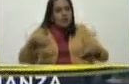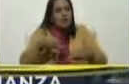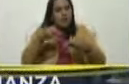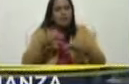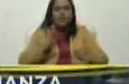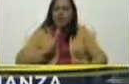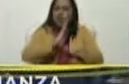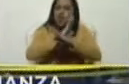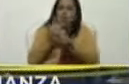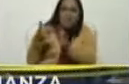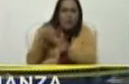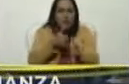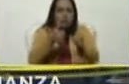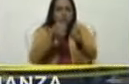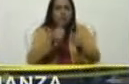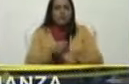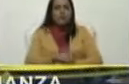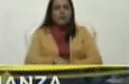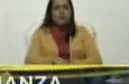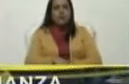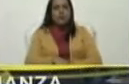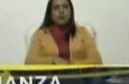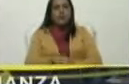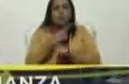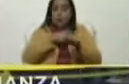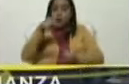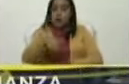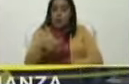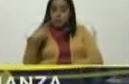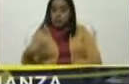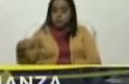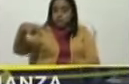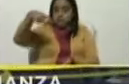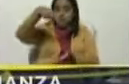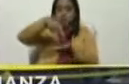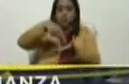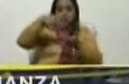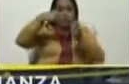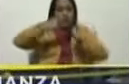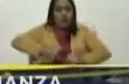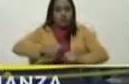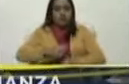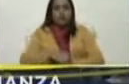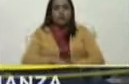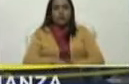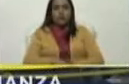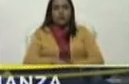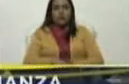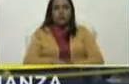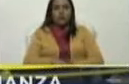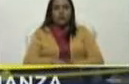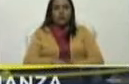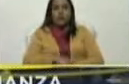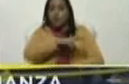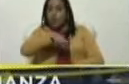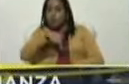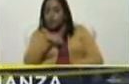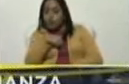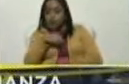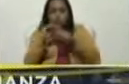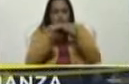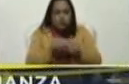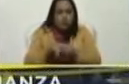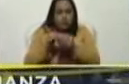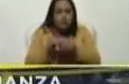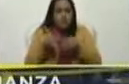sanciones, persecución, pero aquí vamos de pie, nosotros preparándonos una